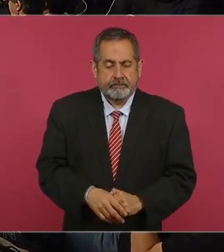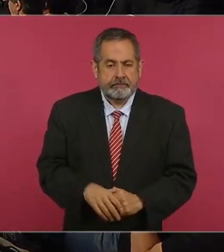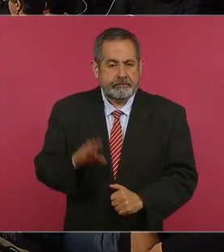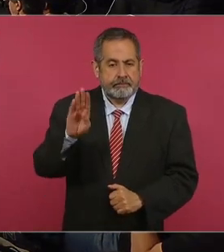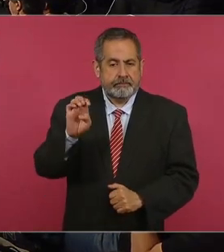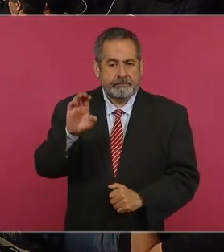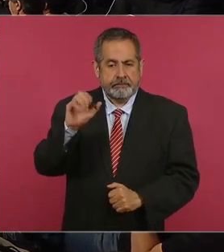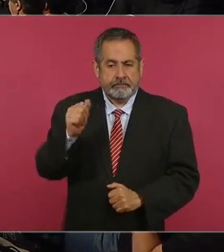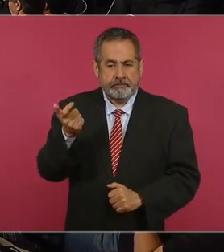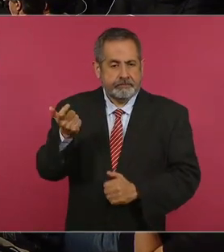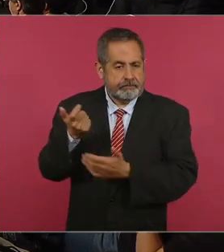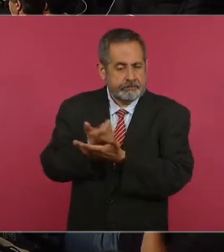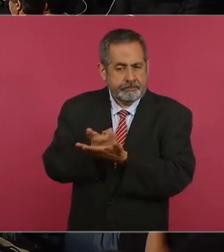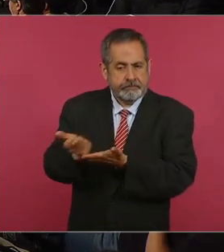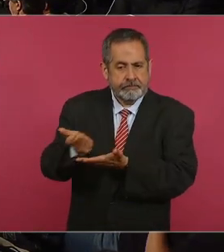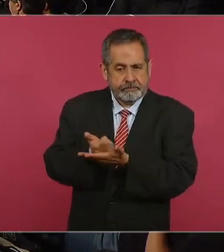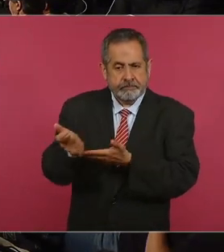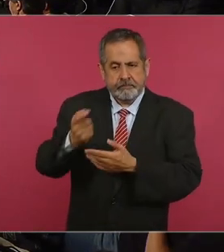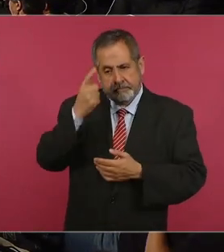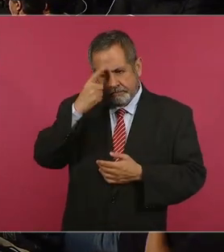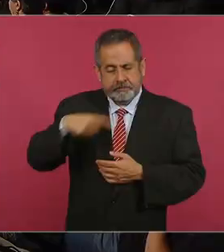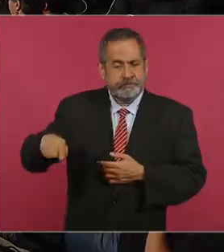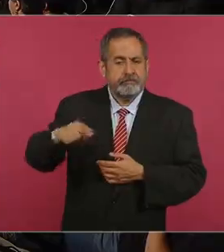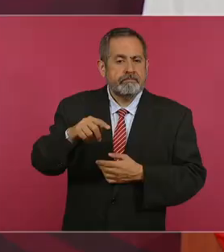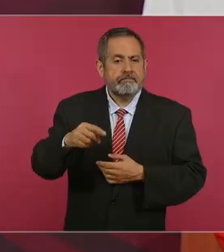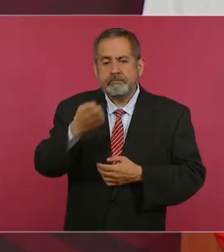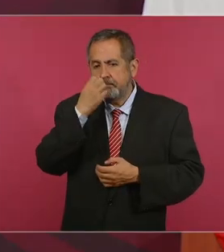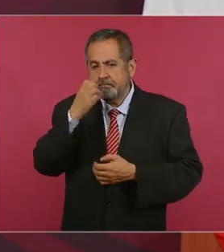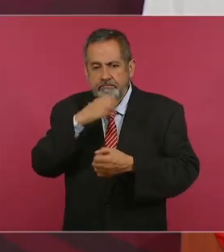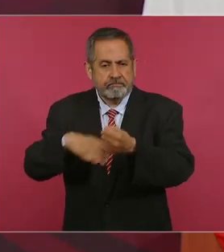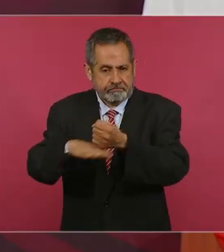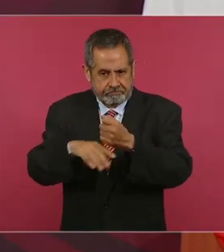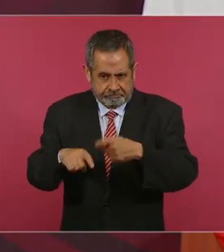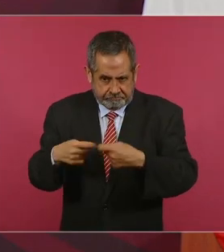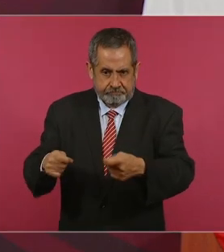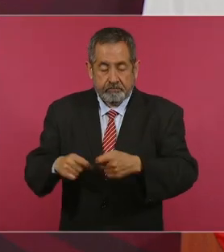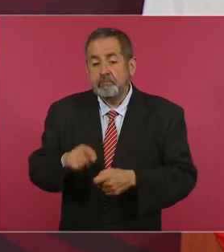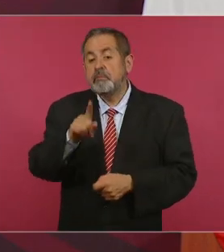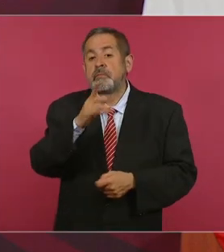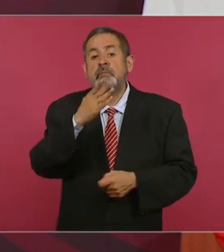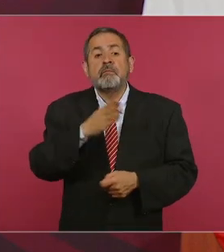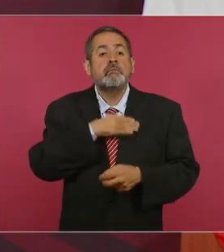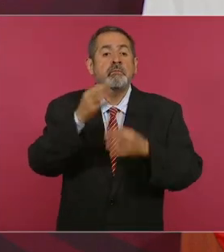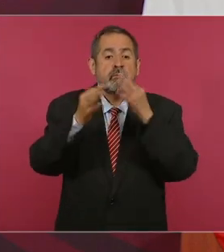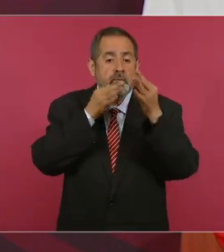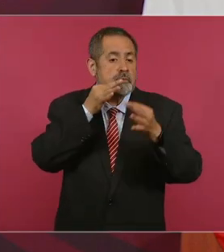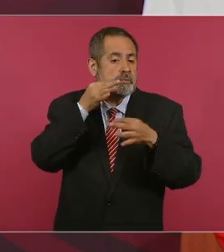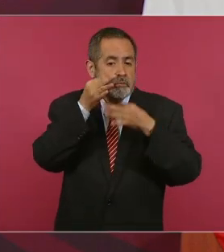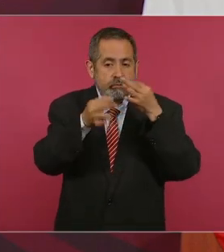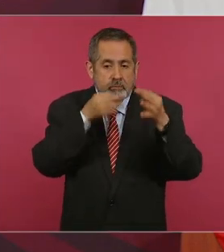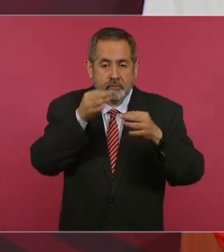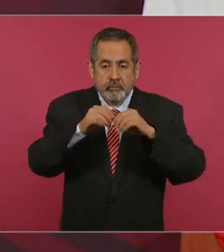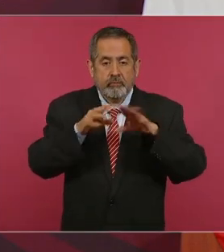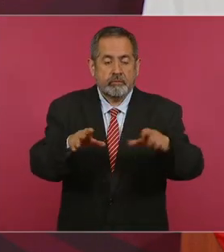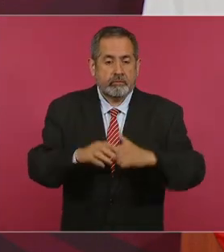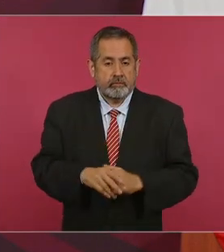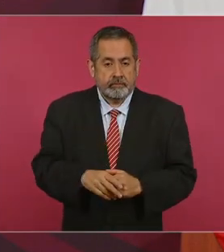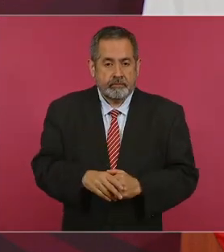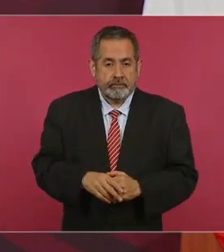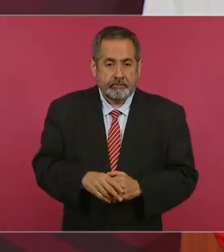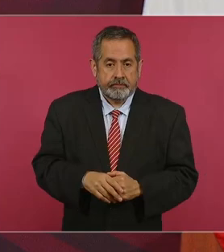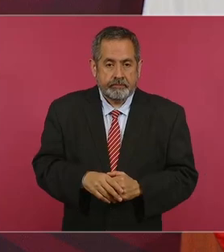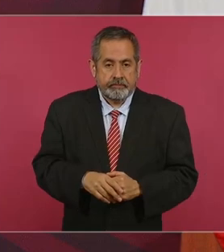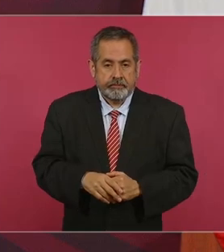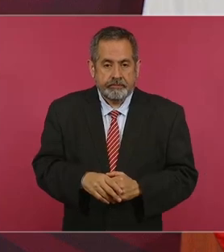Becas para nivel básico. Aquí también hay una muy buena noticia, mucho muy buena. Estas becas de